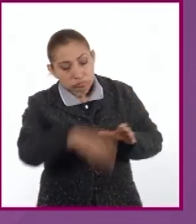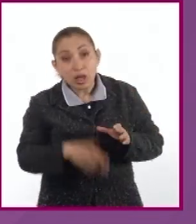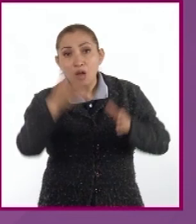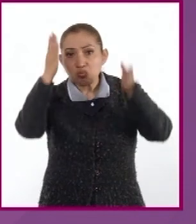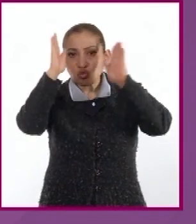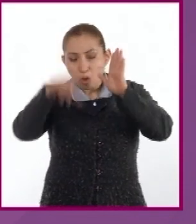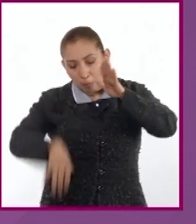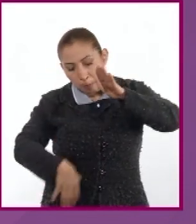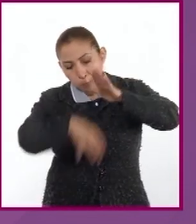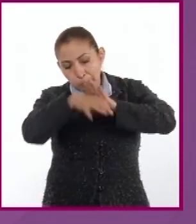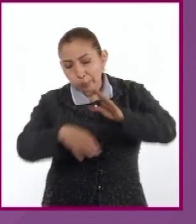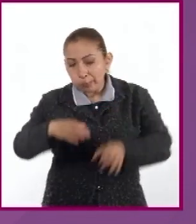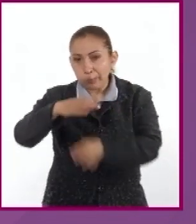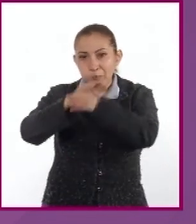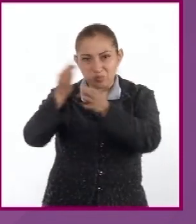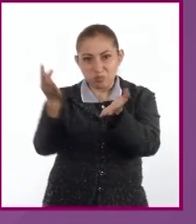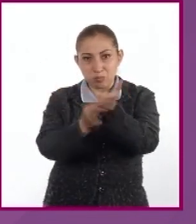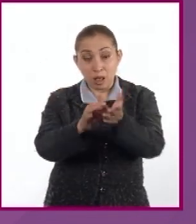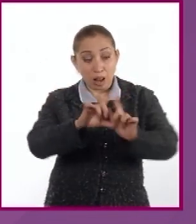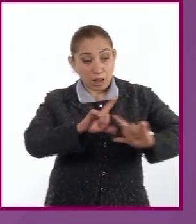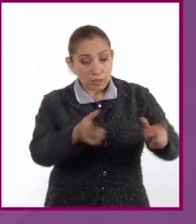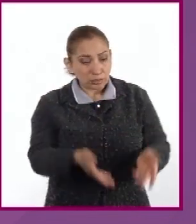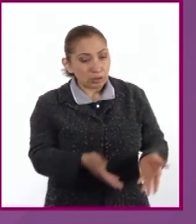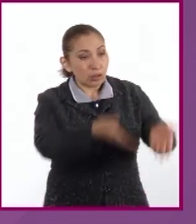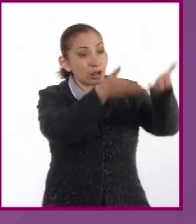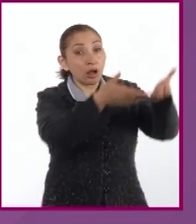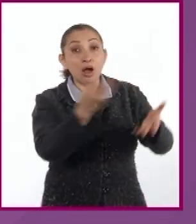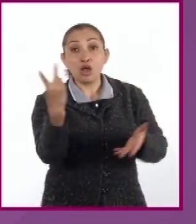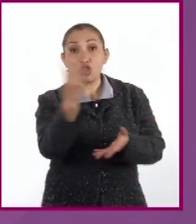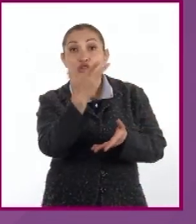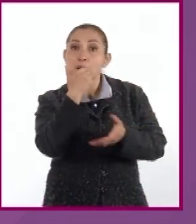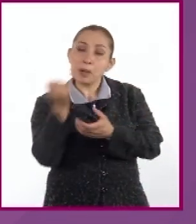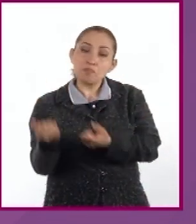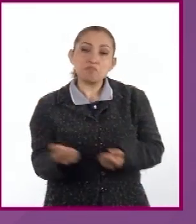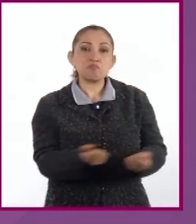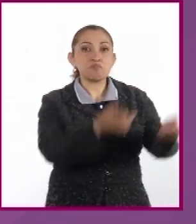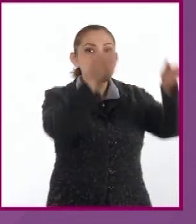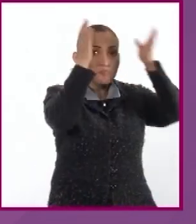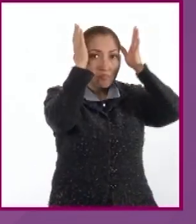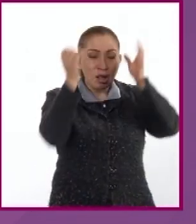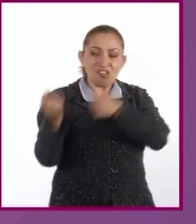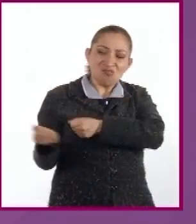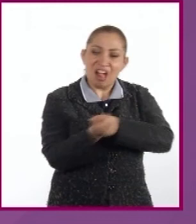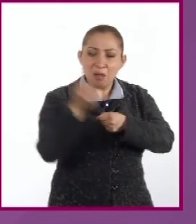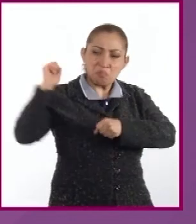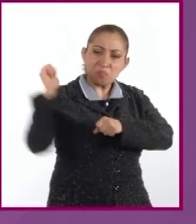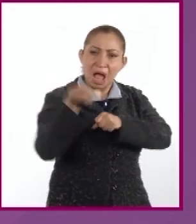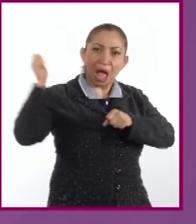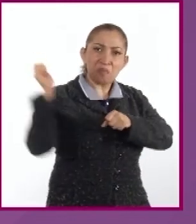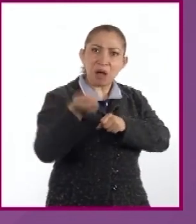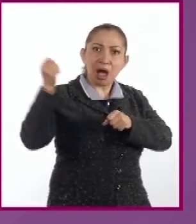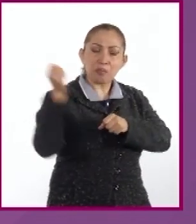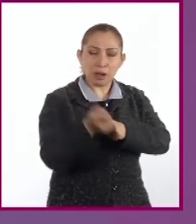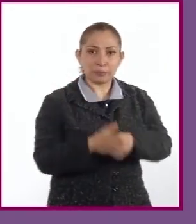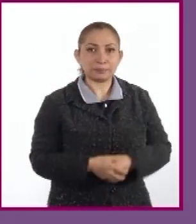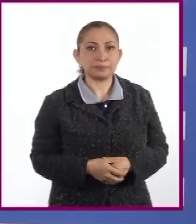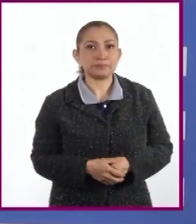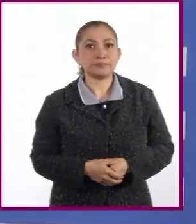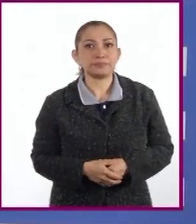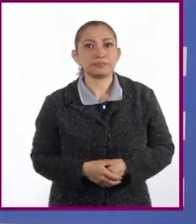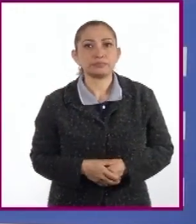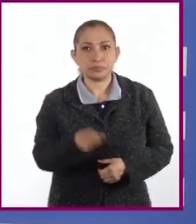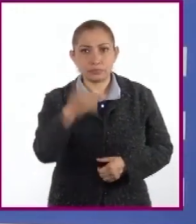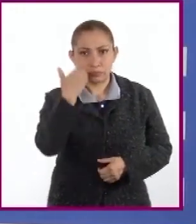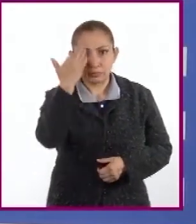mula, y una vez que estuvo lista, los mensajeros se la llevaron dándole fuertes golpes.